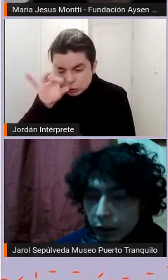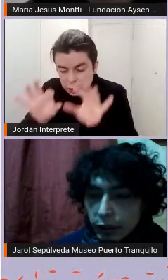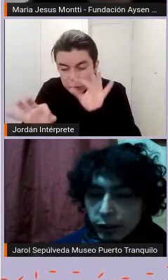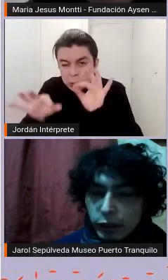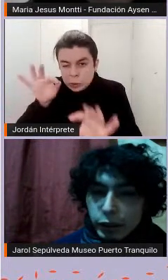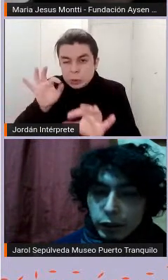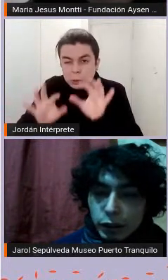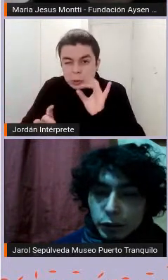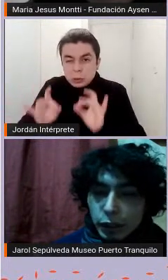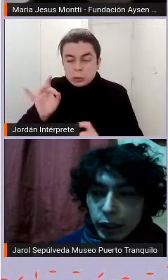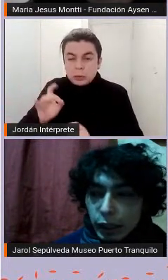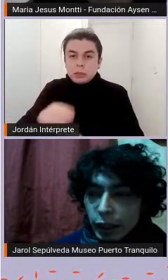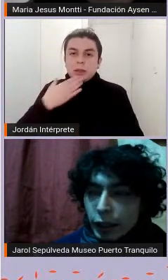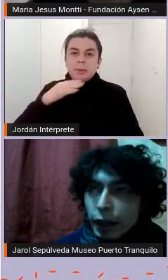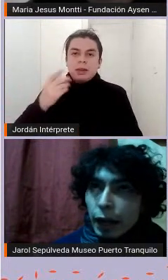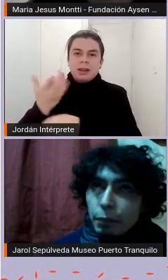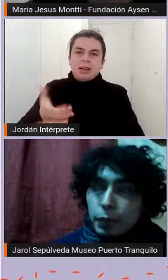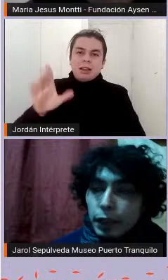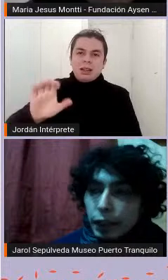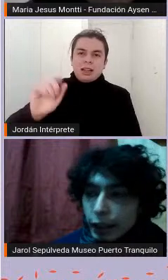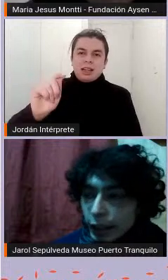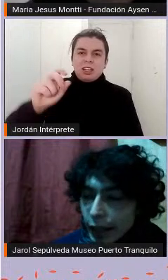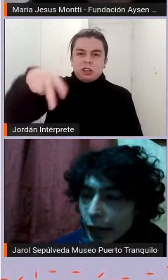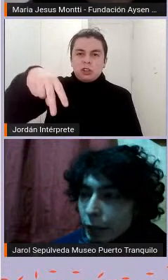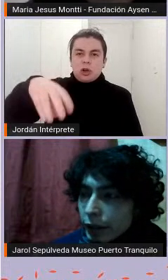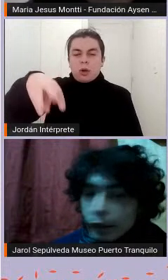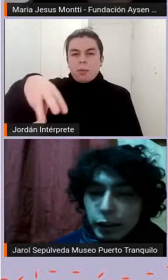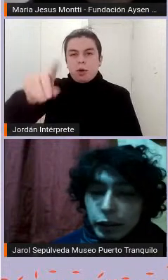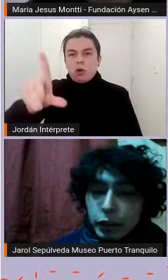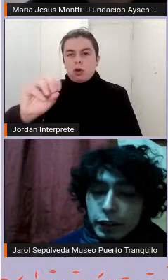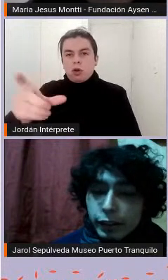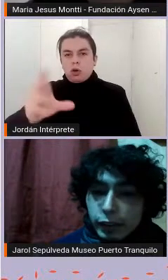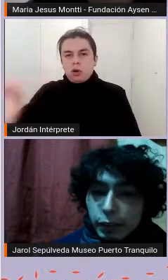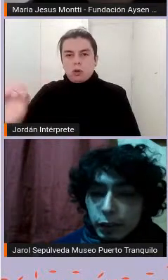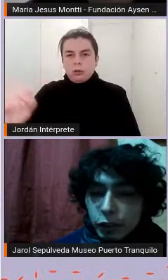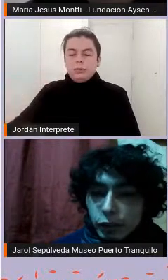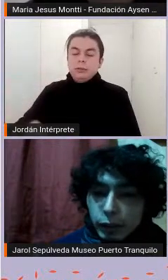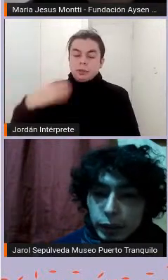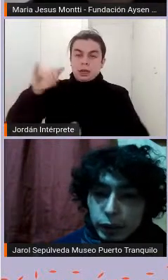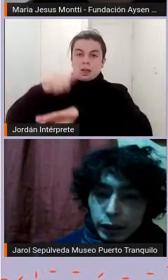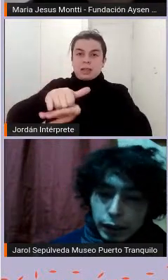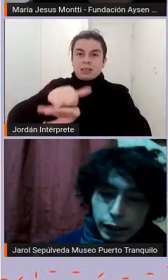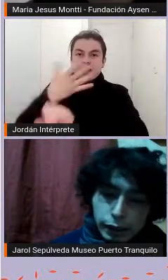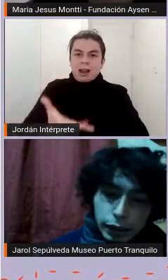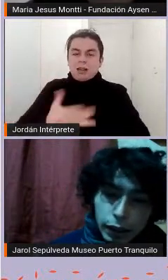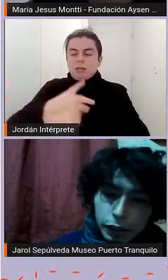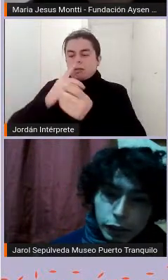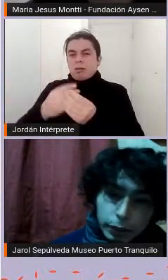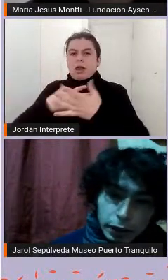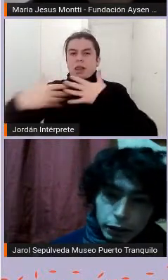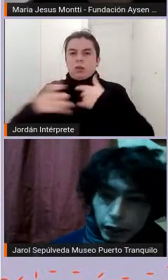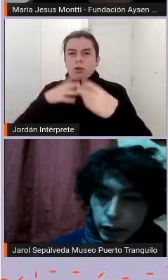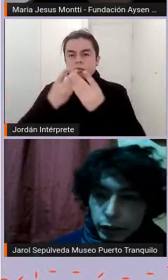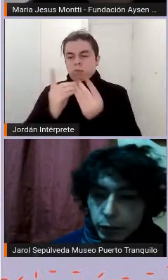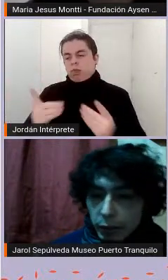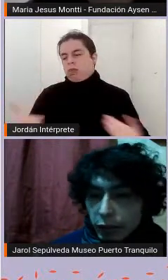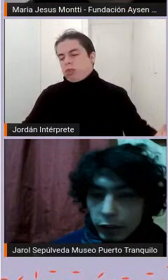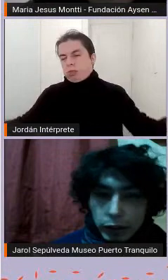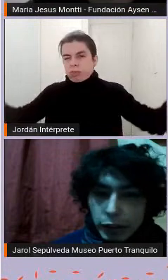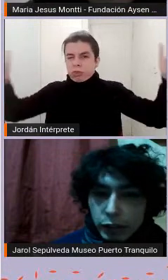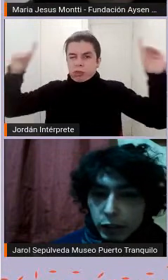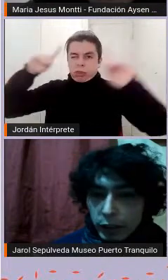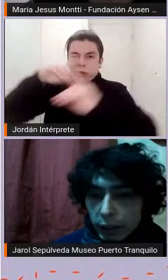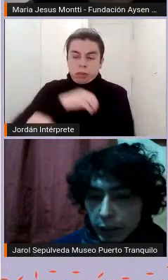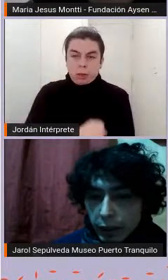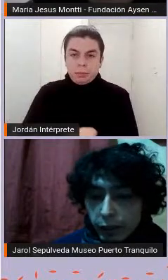todo la región de Aysén, cuenta con una amplia gama de biodiversidad, y no solamente en cetáceos, en vertebrados, en